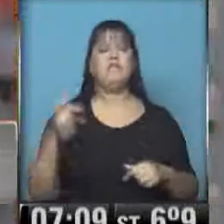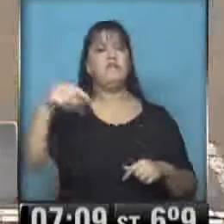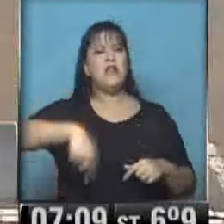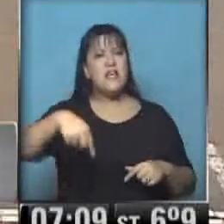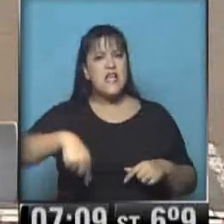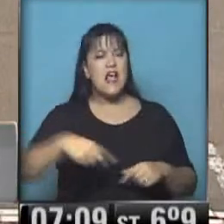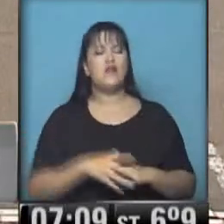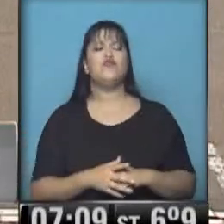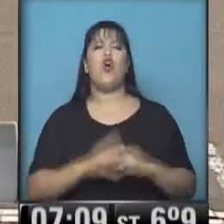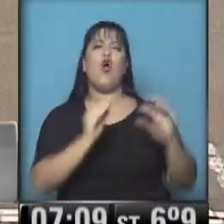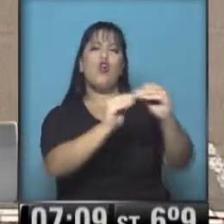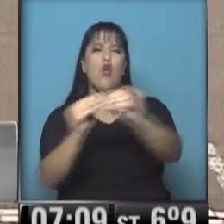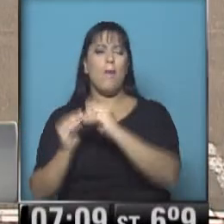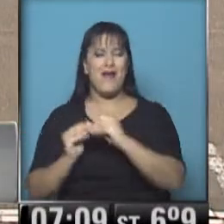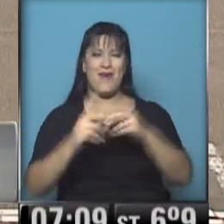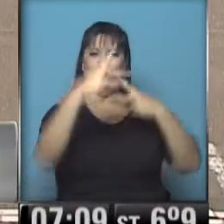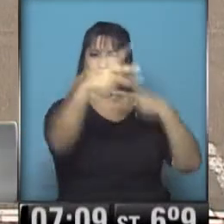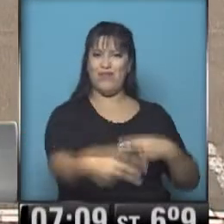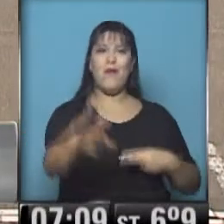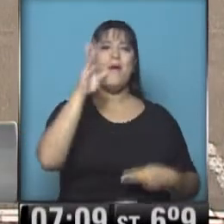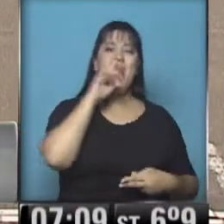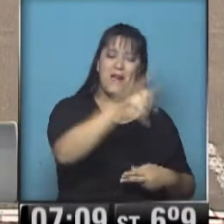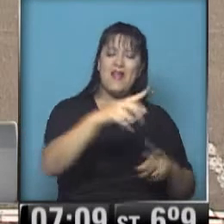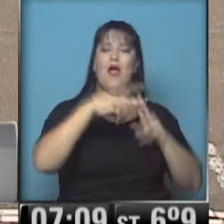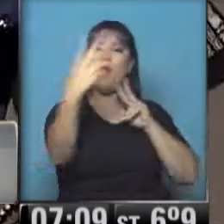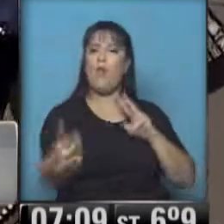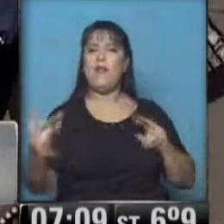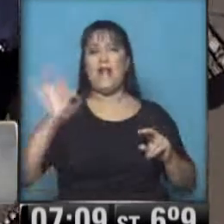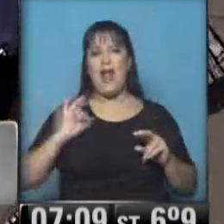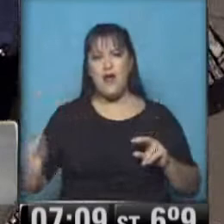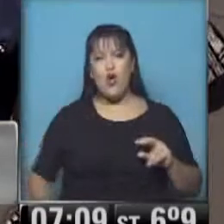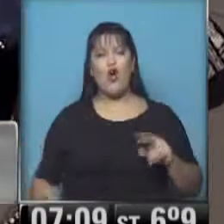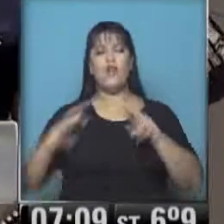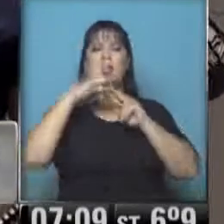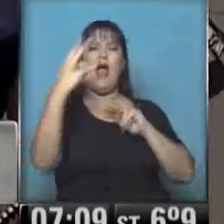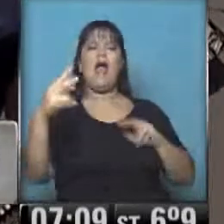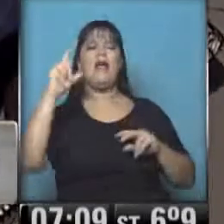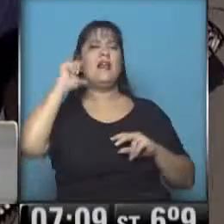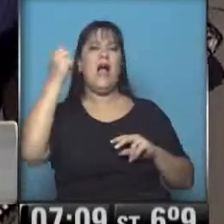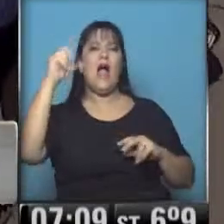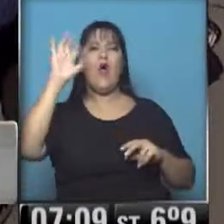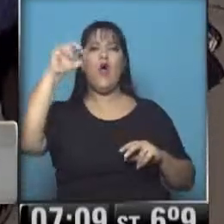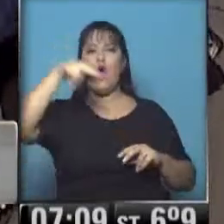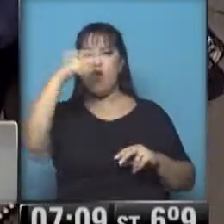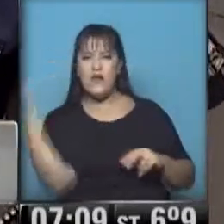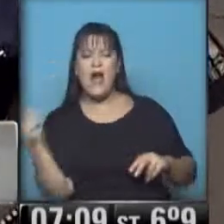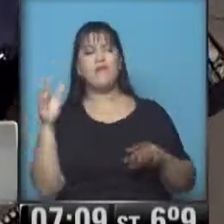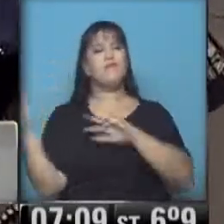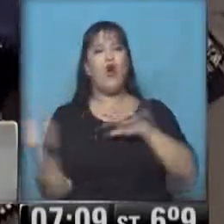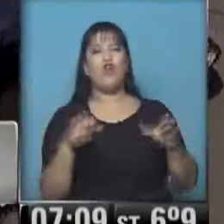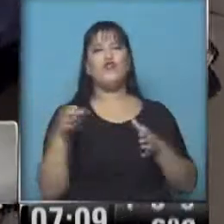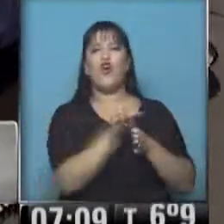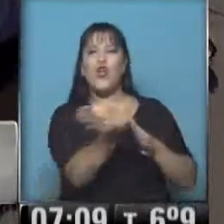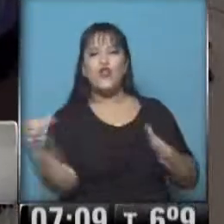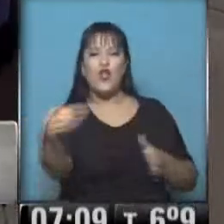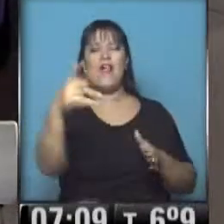los compañeros que han cortado en panamericana en puente de la noria en gaona en la autopista gaona en la rotonda de san justo